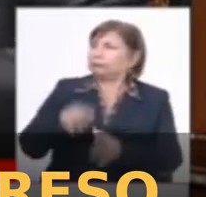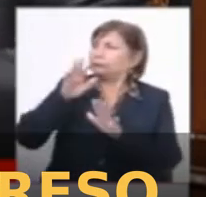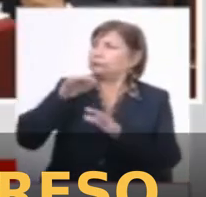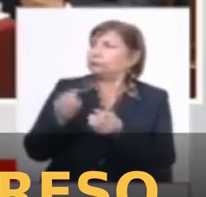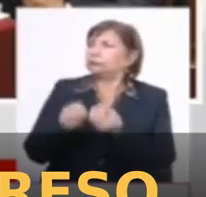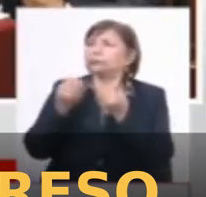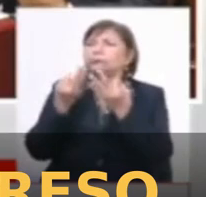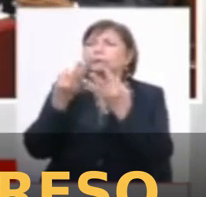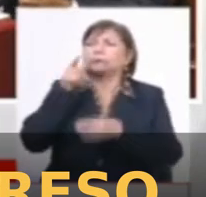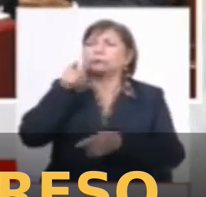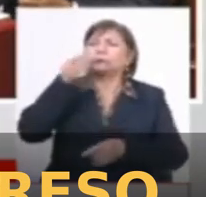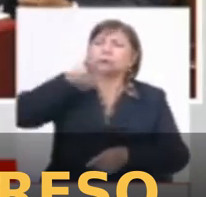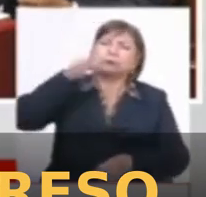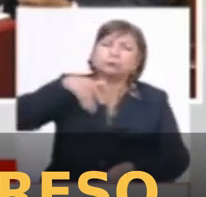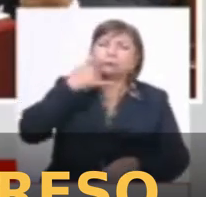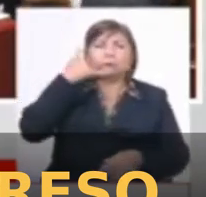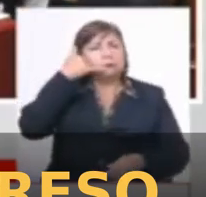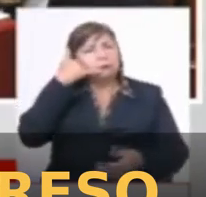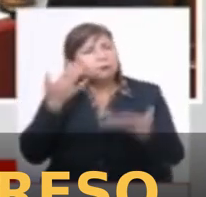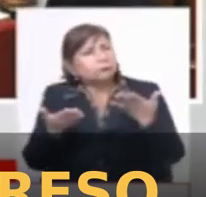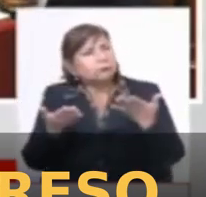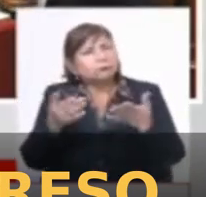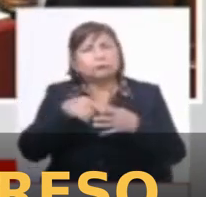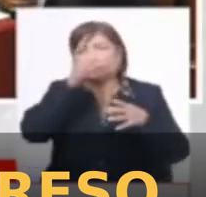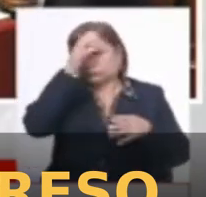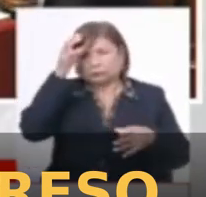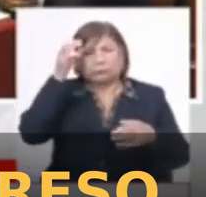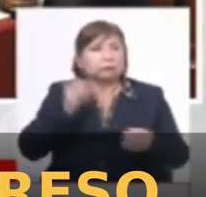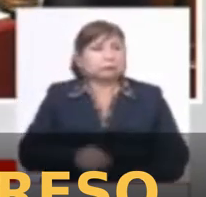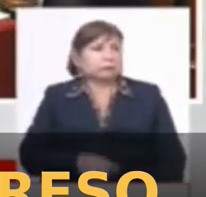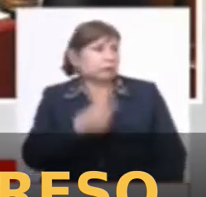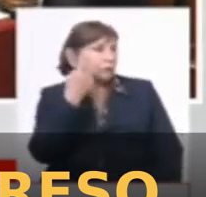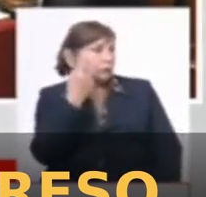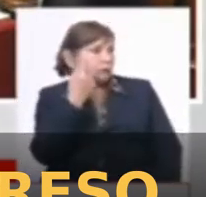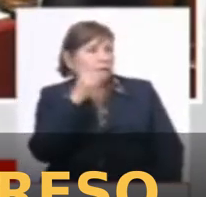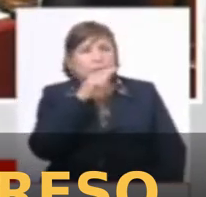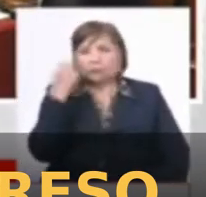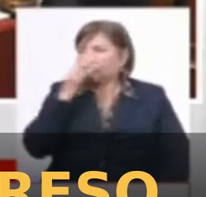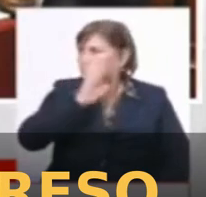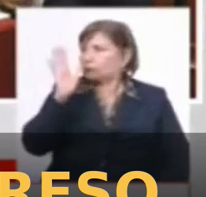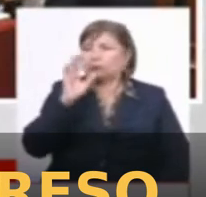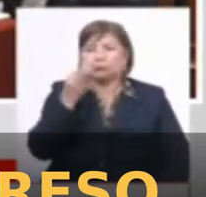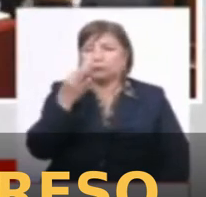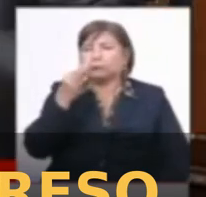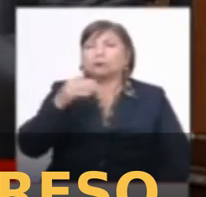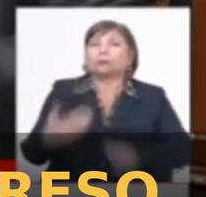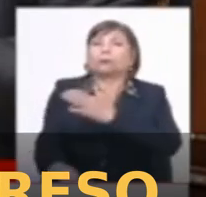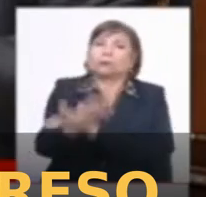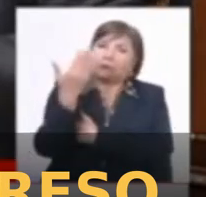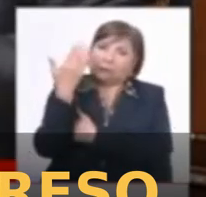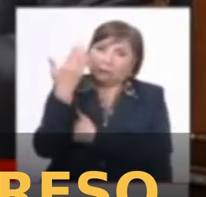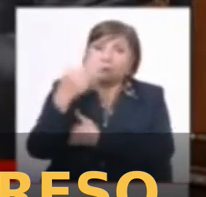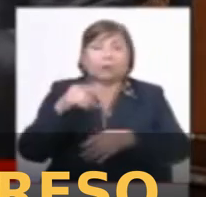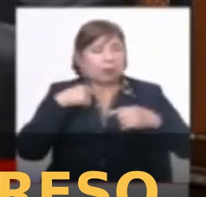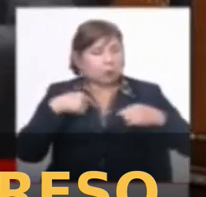¿Cuántas veces llamó el presidente Pedro Castillo a usted? ¿Cuántas veces? Solo una vez el día 19 por la mañana,